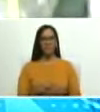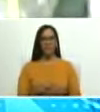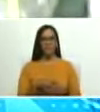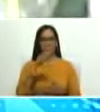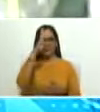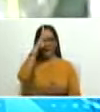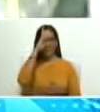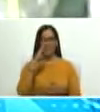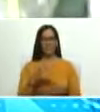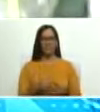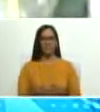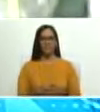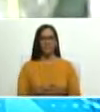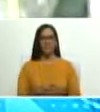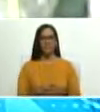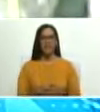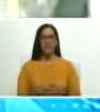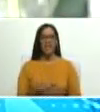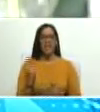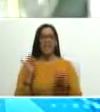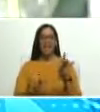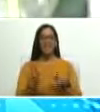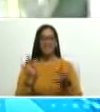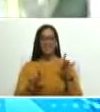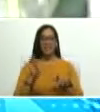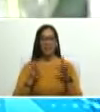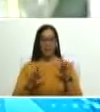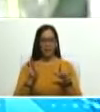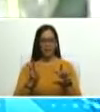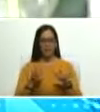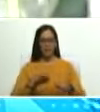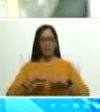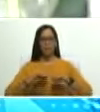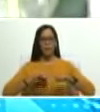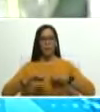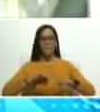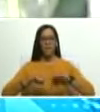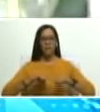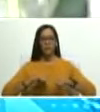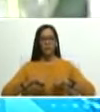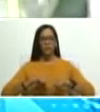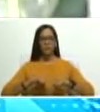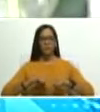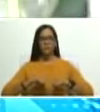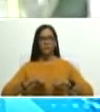Barinita es la secretaria del movimiento